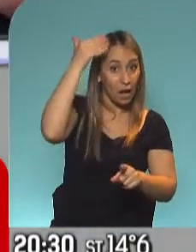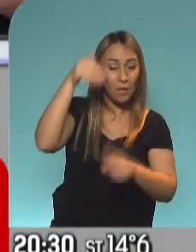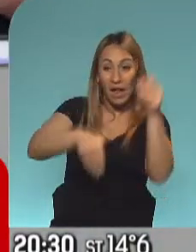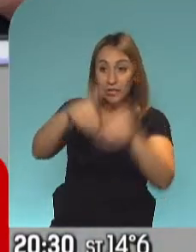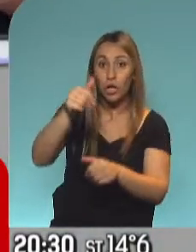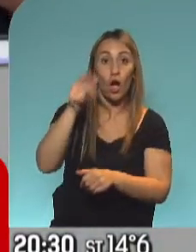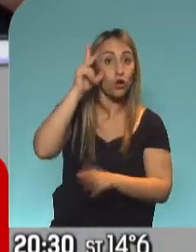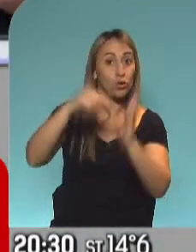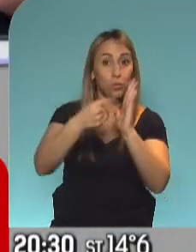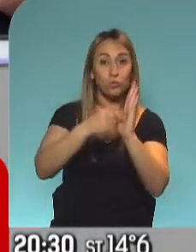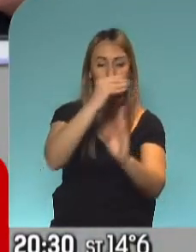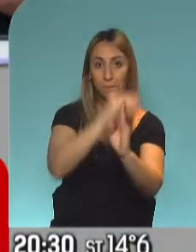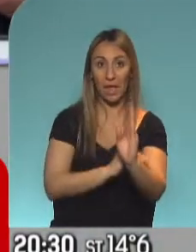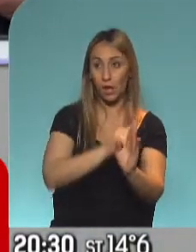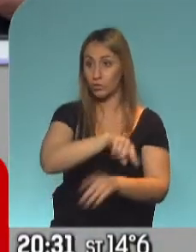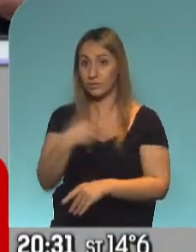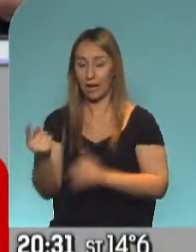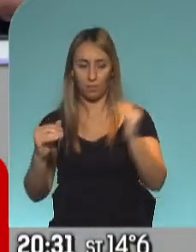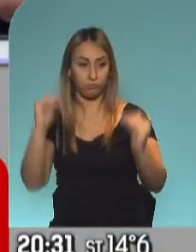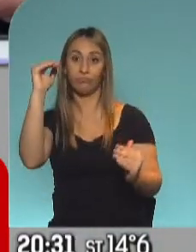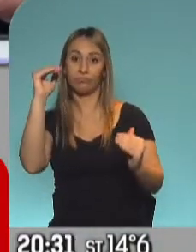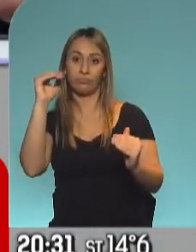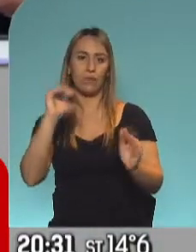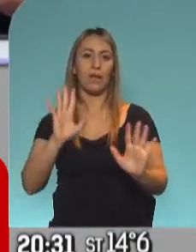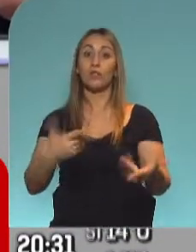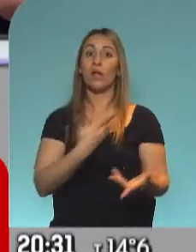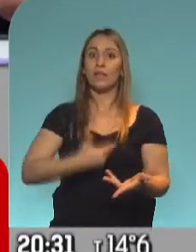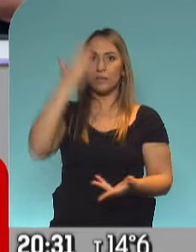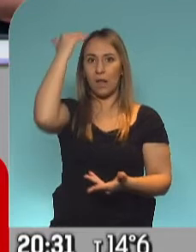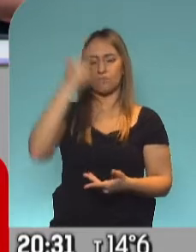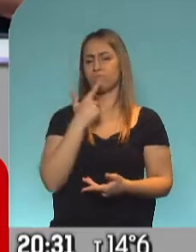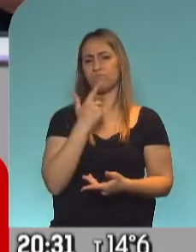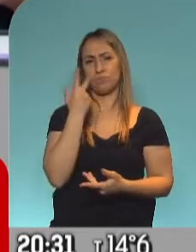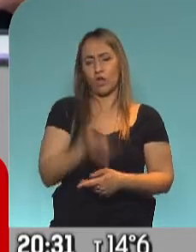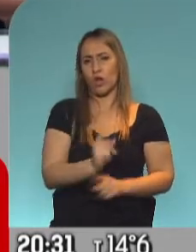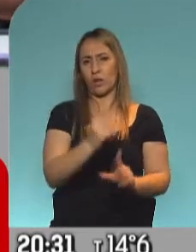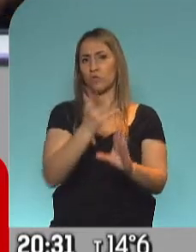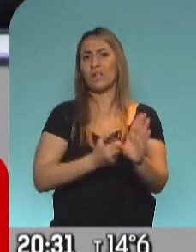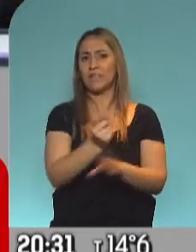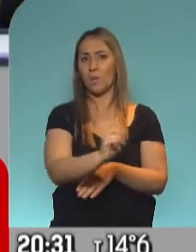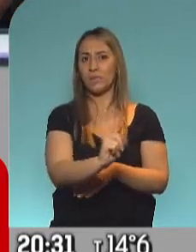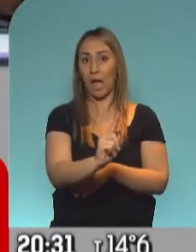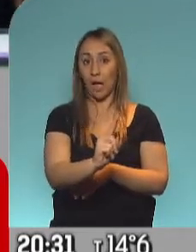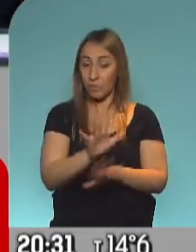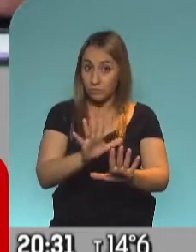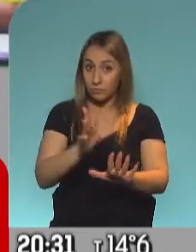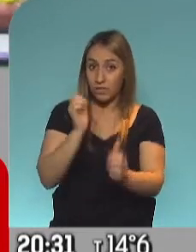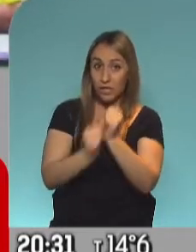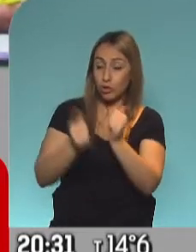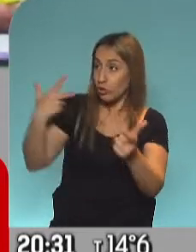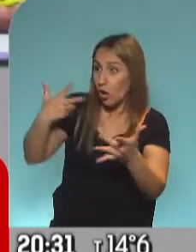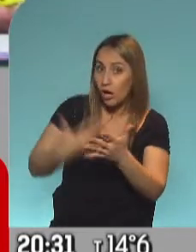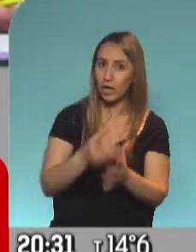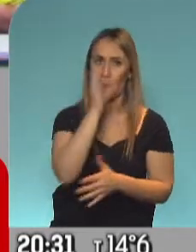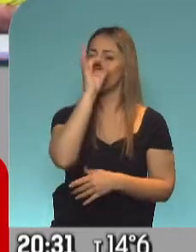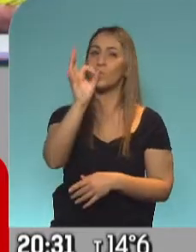las elecciones, y que de esa manera no reconozca el resultado. Algo que no ha pasado en la historia, ¿no? Entonces, ¿qué pasaría en